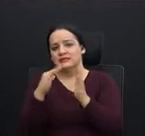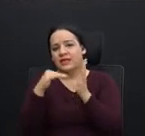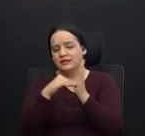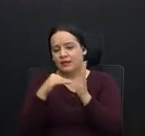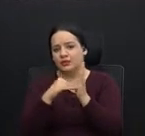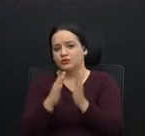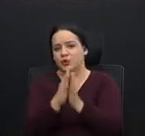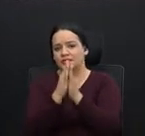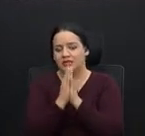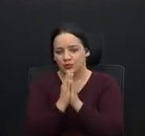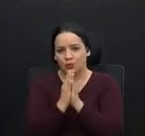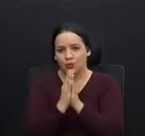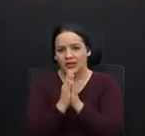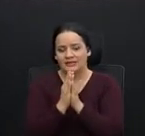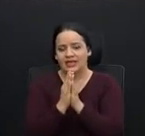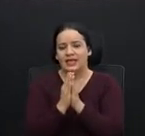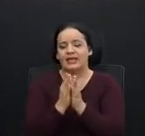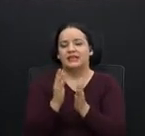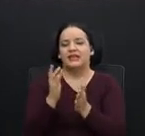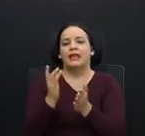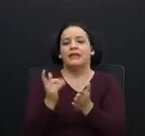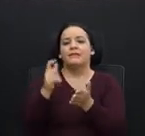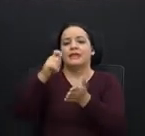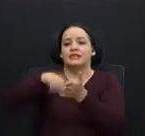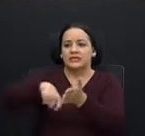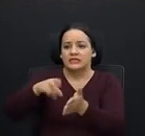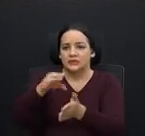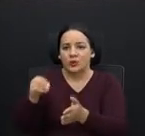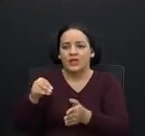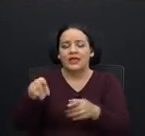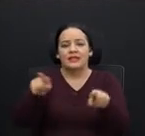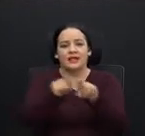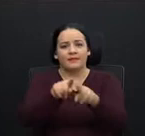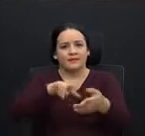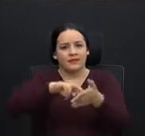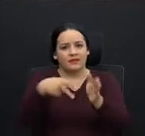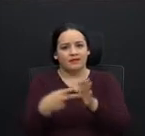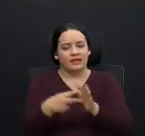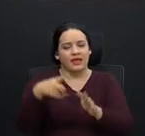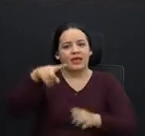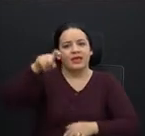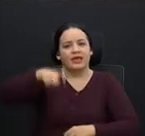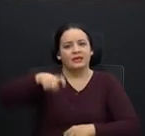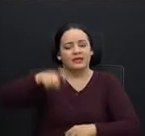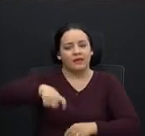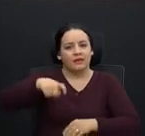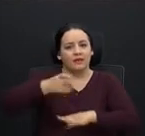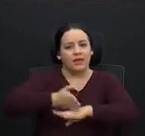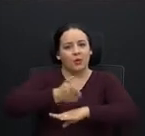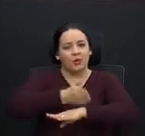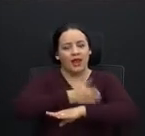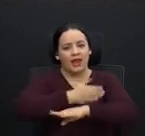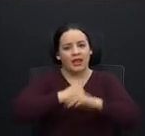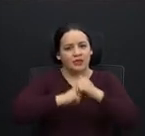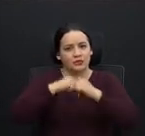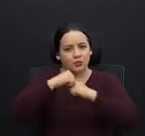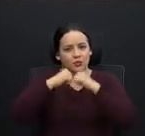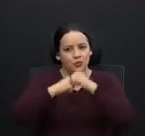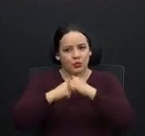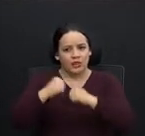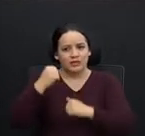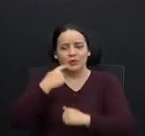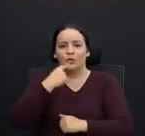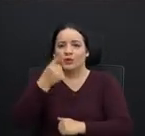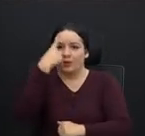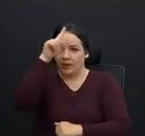Eso quiere decir entonces que también se tienen que mejorar las estructuras. Y eso lo digo también para nosotros,